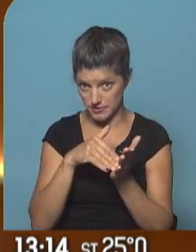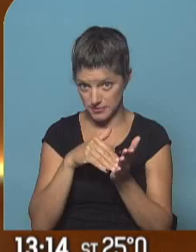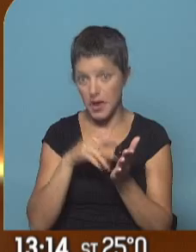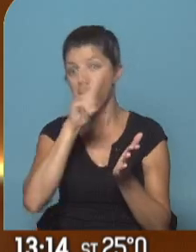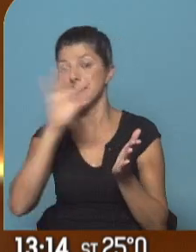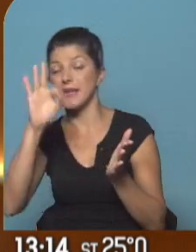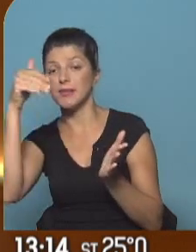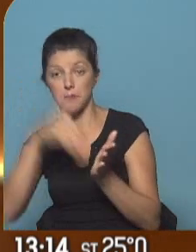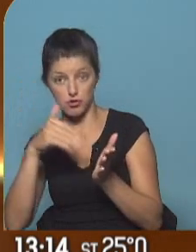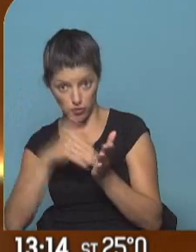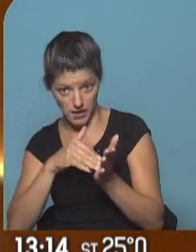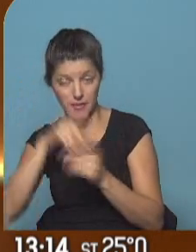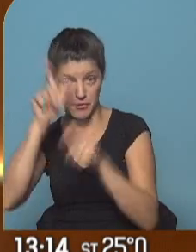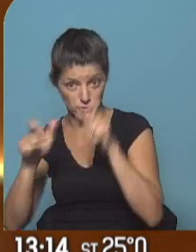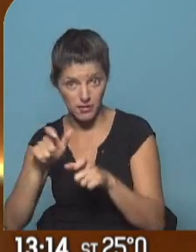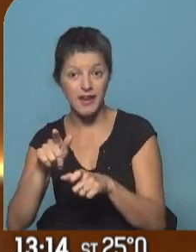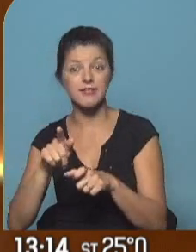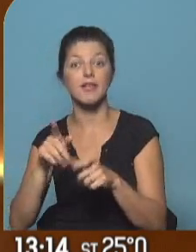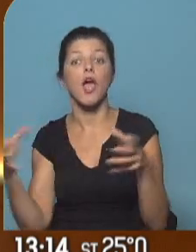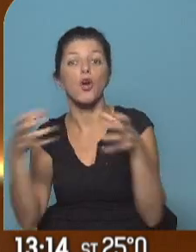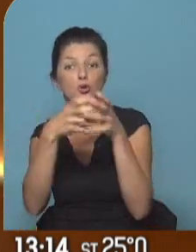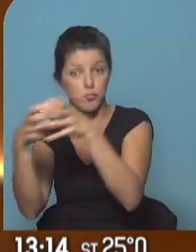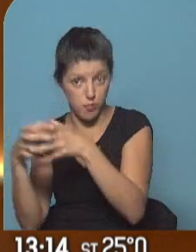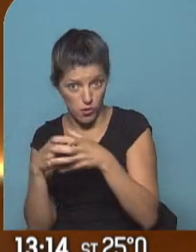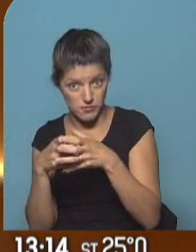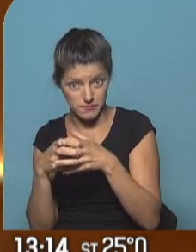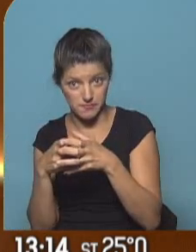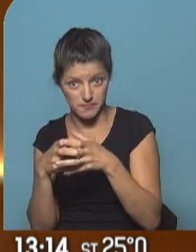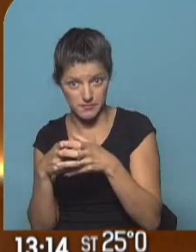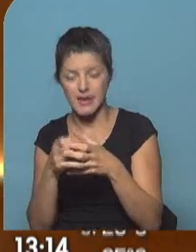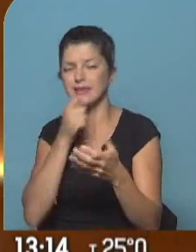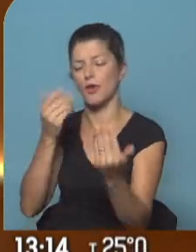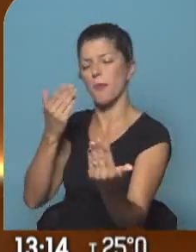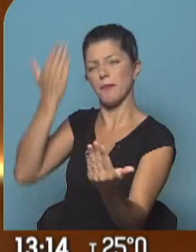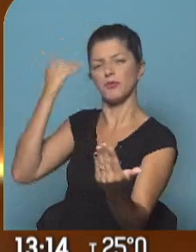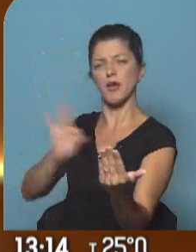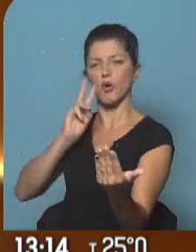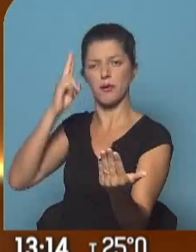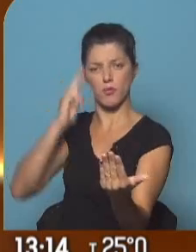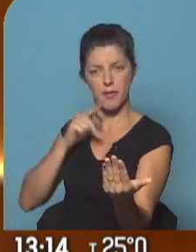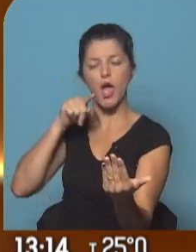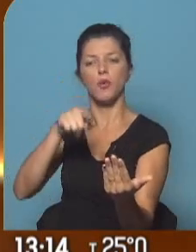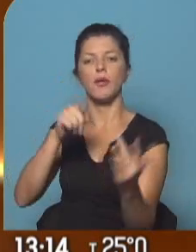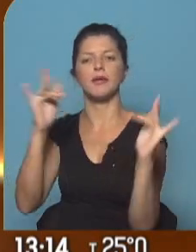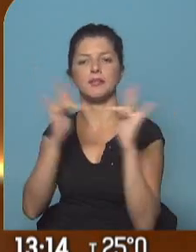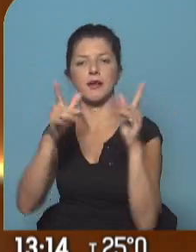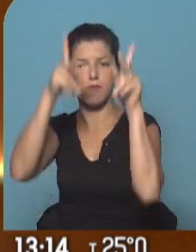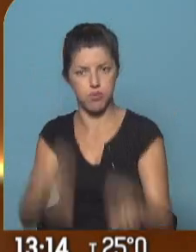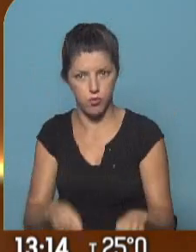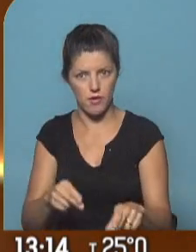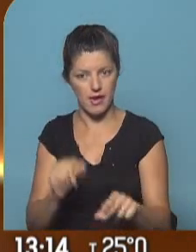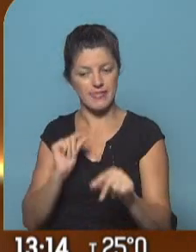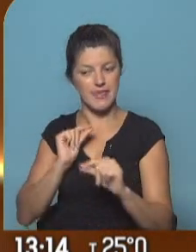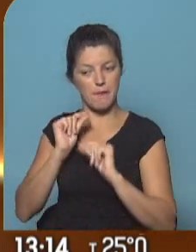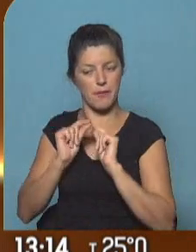que usan Telegram en diferentes grupos. La Guardia Revolucionaria, a diferencia del 2009, no cerró Internet de un día para el otro. Lo cerró de forma